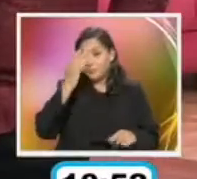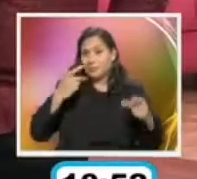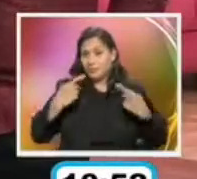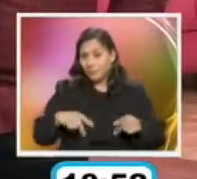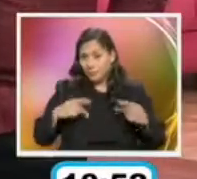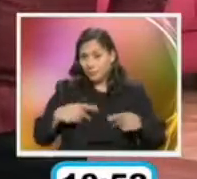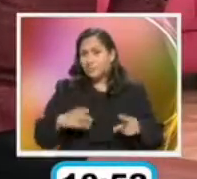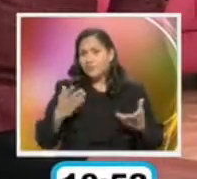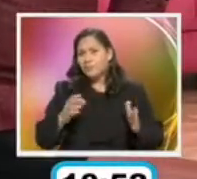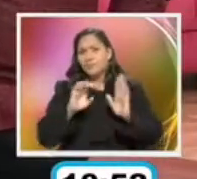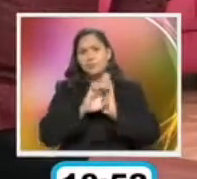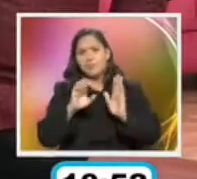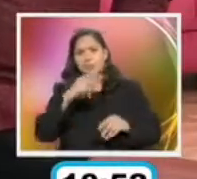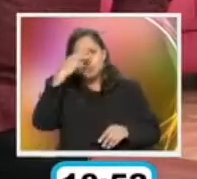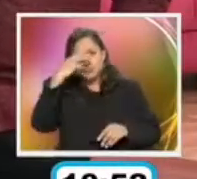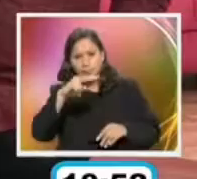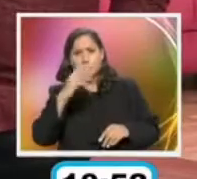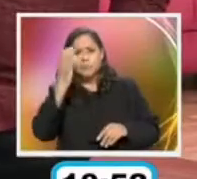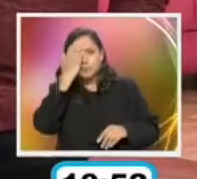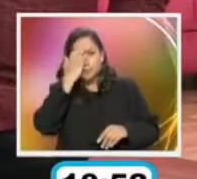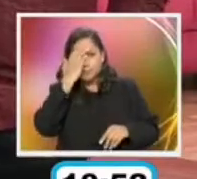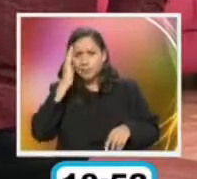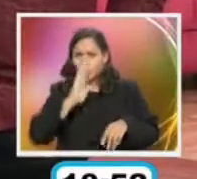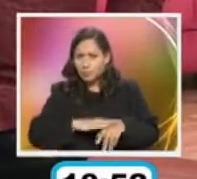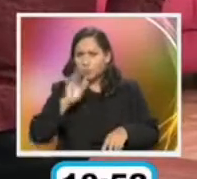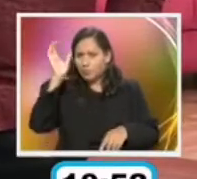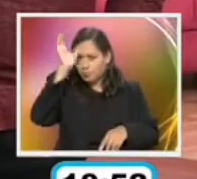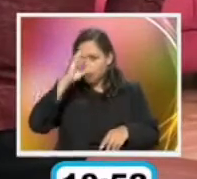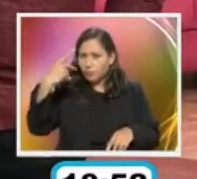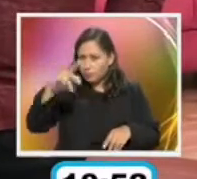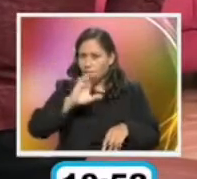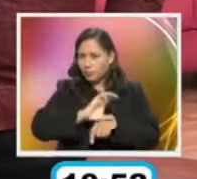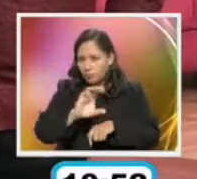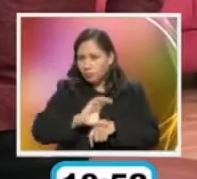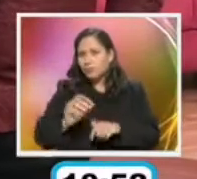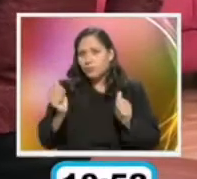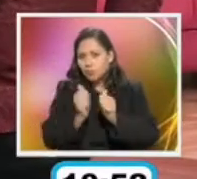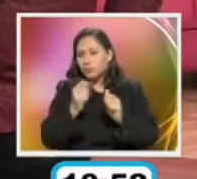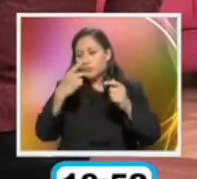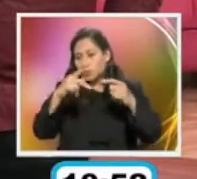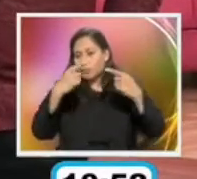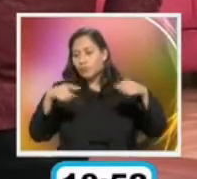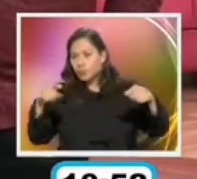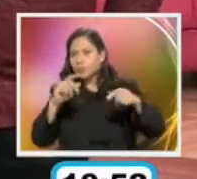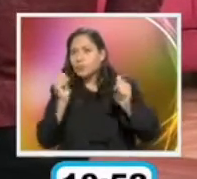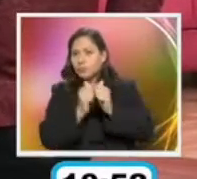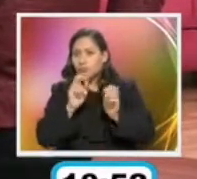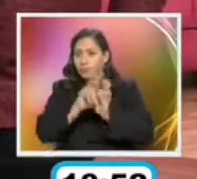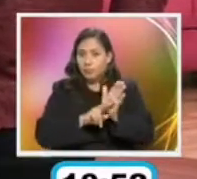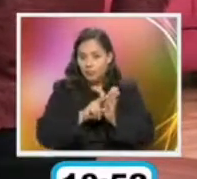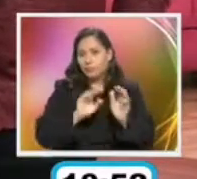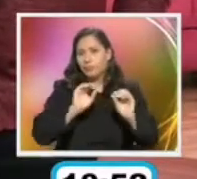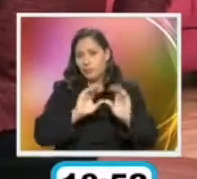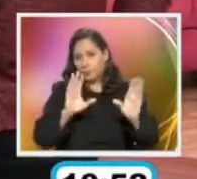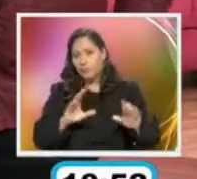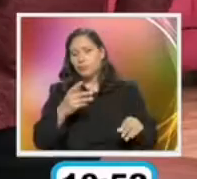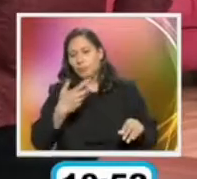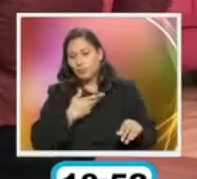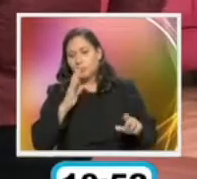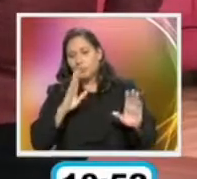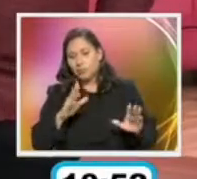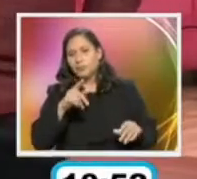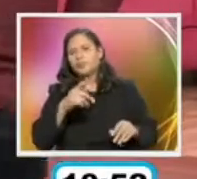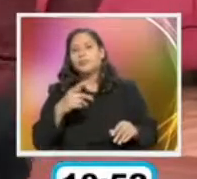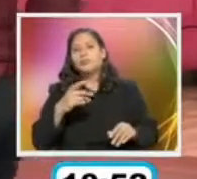gente de, por ejemplo, de México, conocer más de la cultura colombiana a través de su música, a través de los videos que, claro, están ya en todas